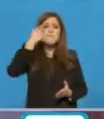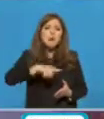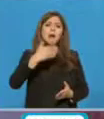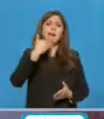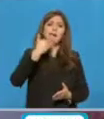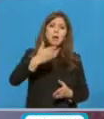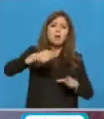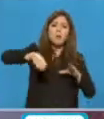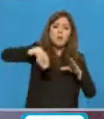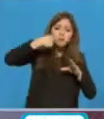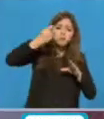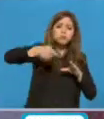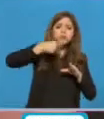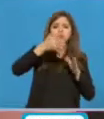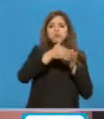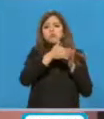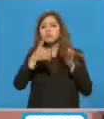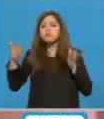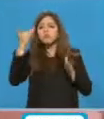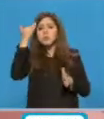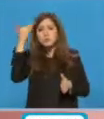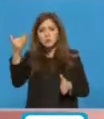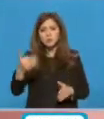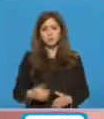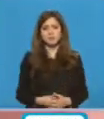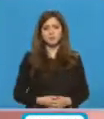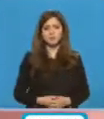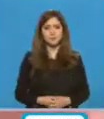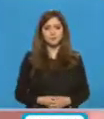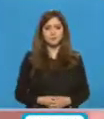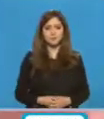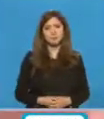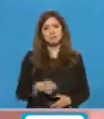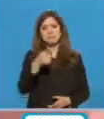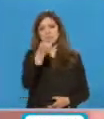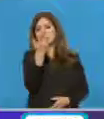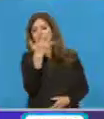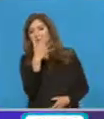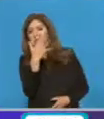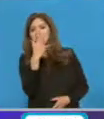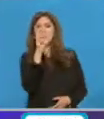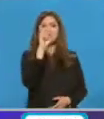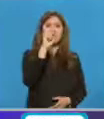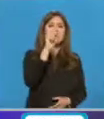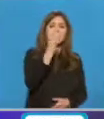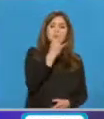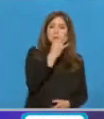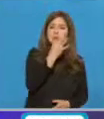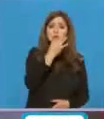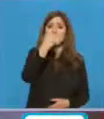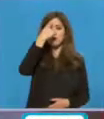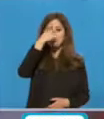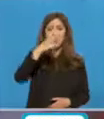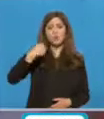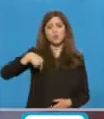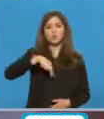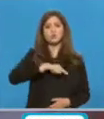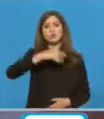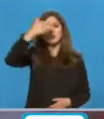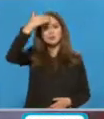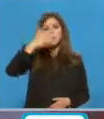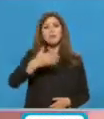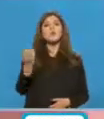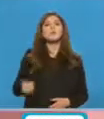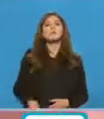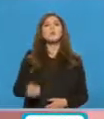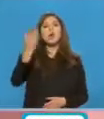el mínimo, digamos. Pues unos 30 minutos, por ejemplo, sería como el tiempo para que mínimo vayamos ideal. midiendo nuestros Exactamente. tiempos, ¿no? Así es,